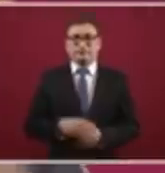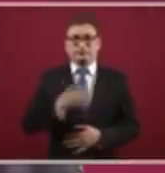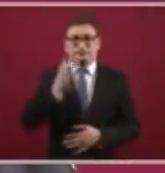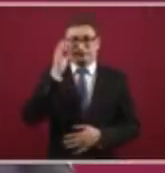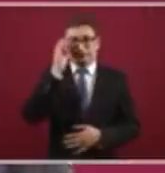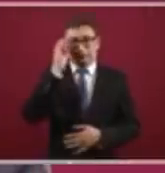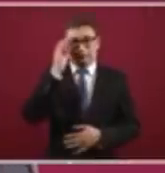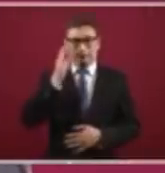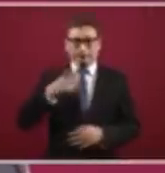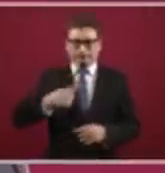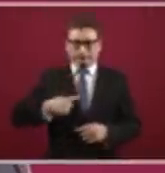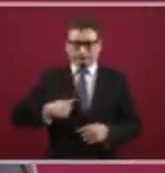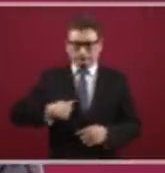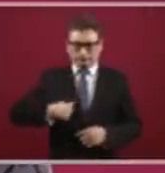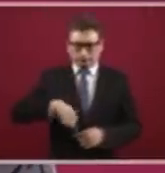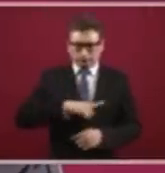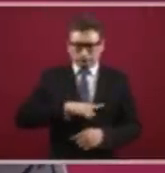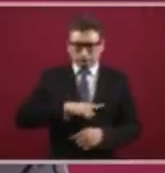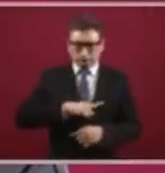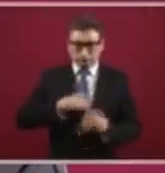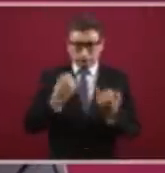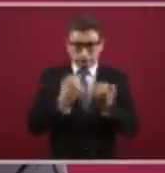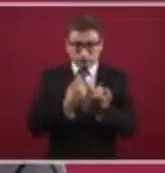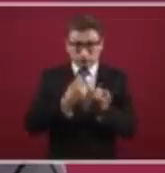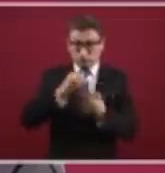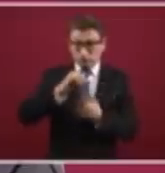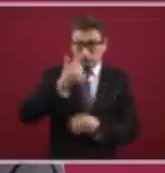nosotros ya no vamos a seguir